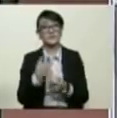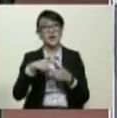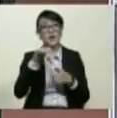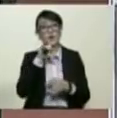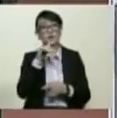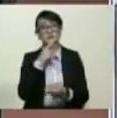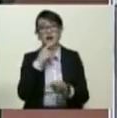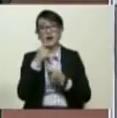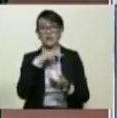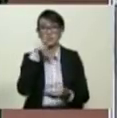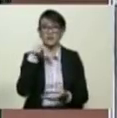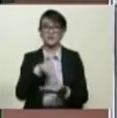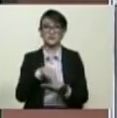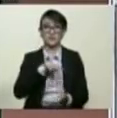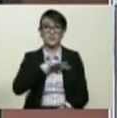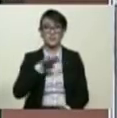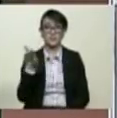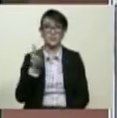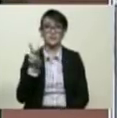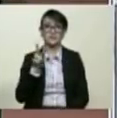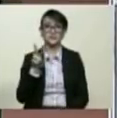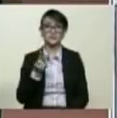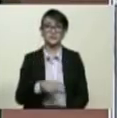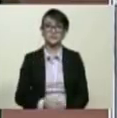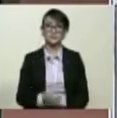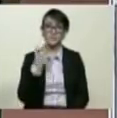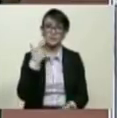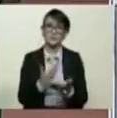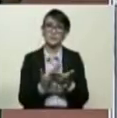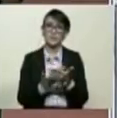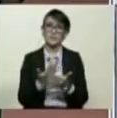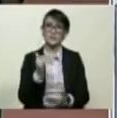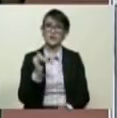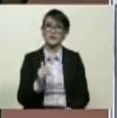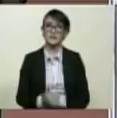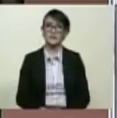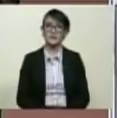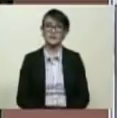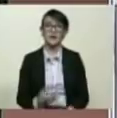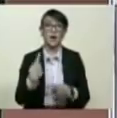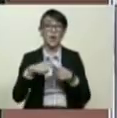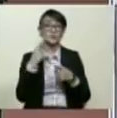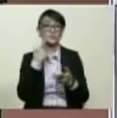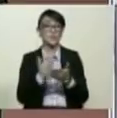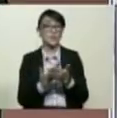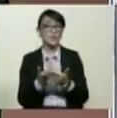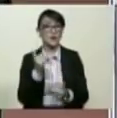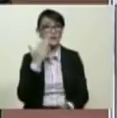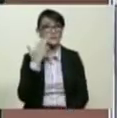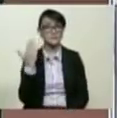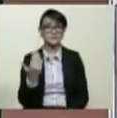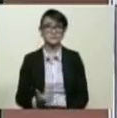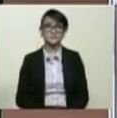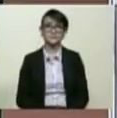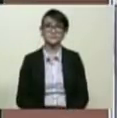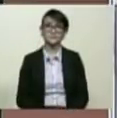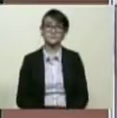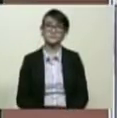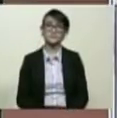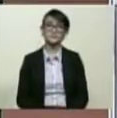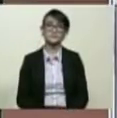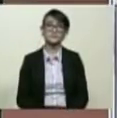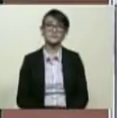y Radio Nacional de Venezuela. Aquí estamos hablando con pruebas y tenemos otras pruebas que les queremos mostrar también. Nosotros